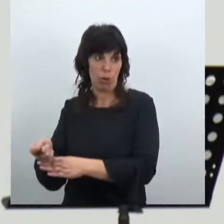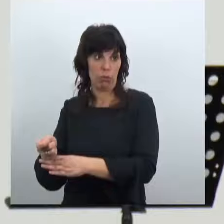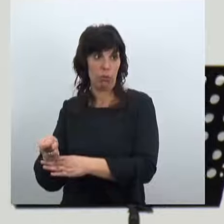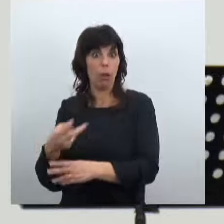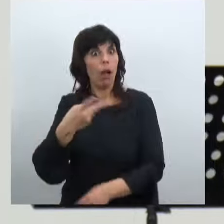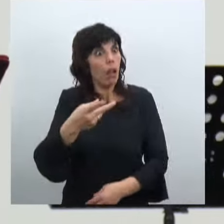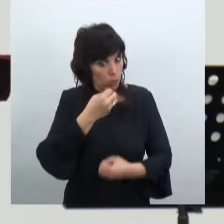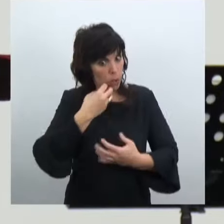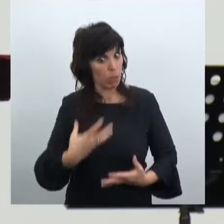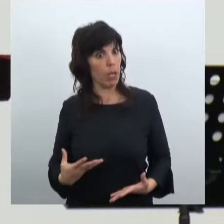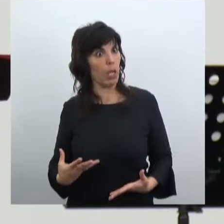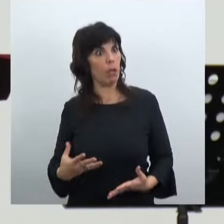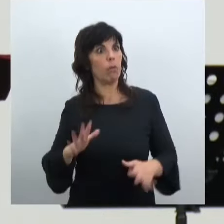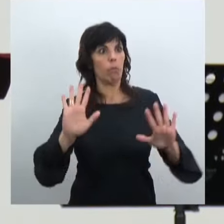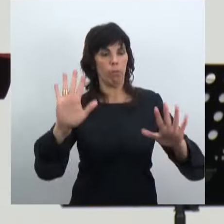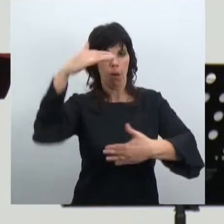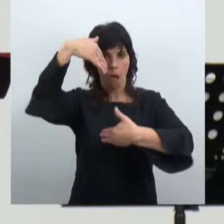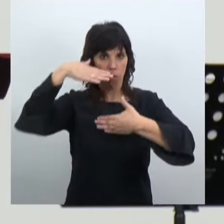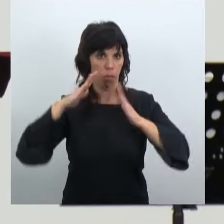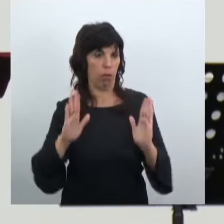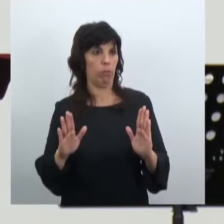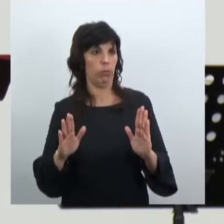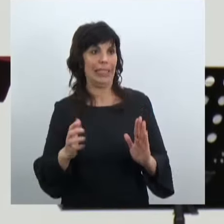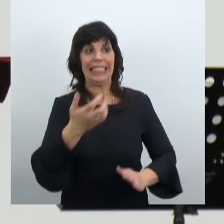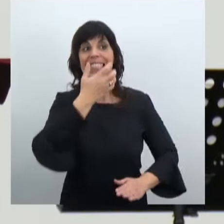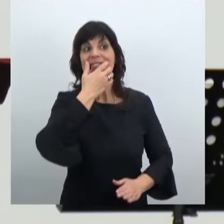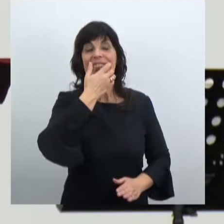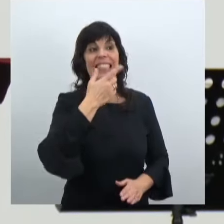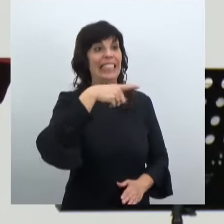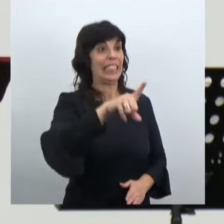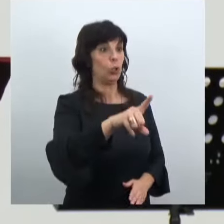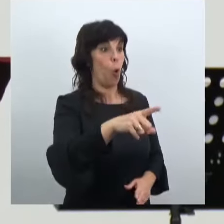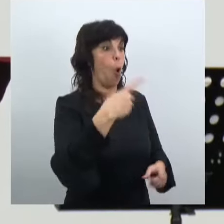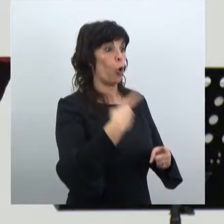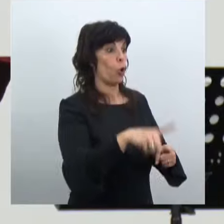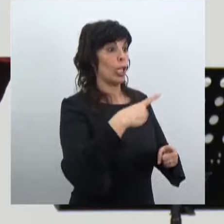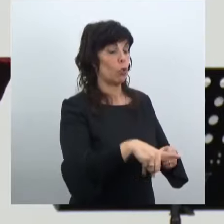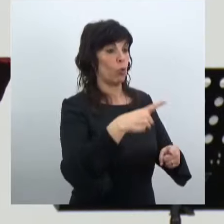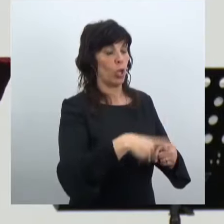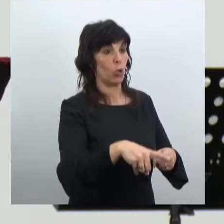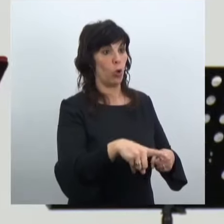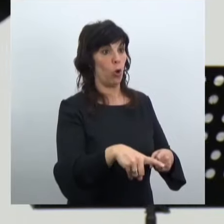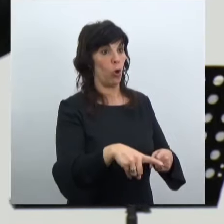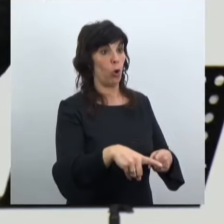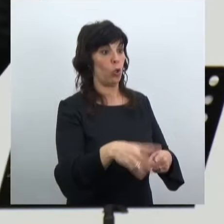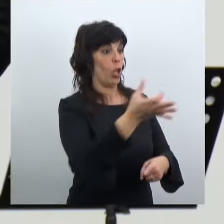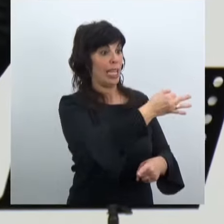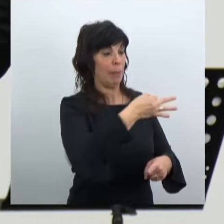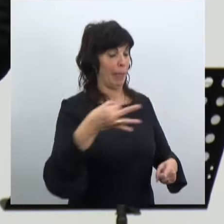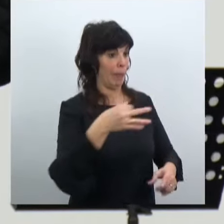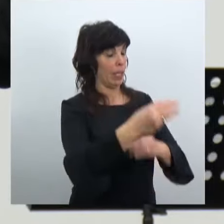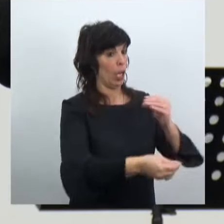oíme. Attention please. Si tú haces lo correcto, si haces lo